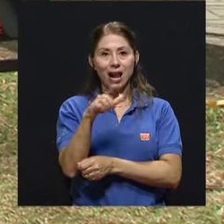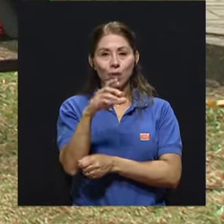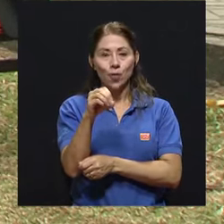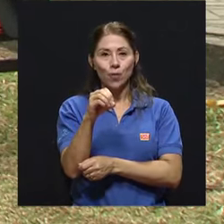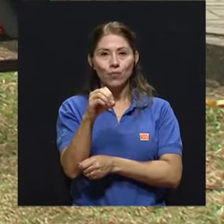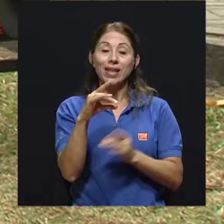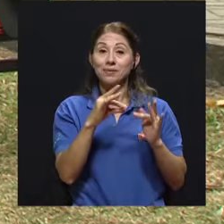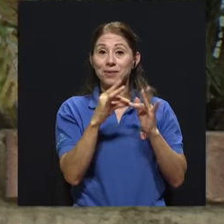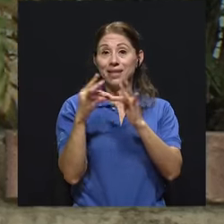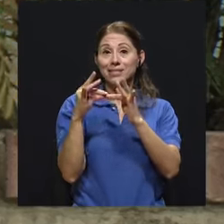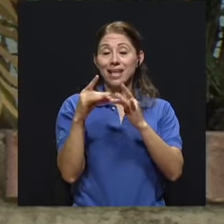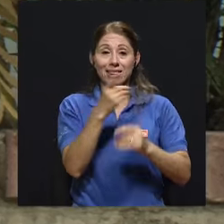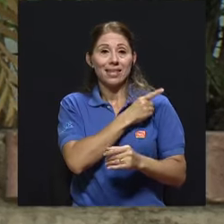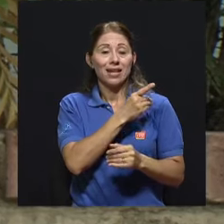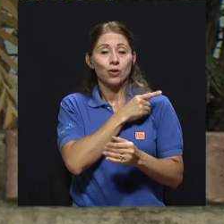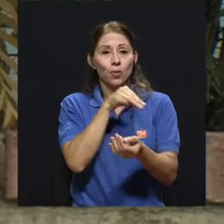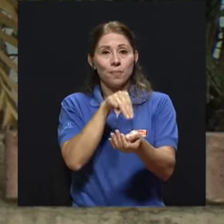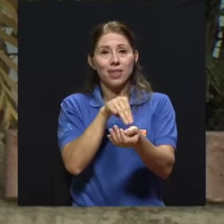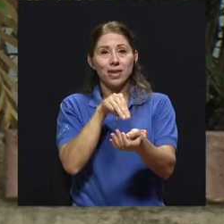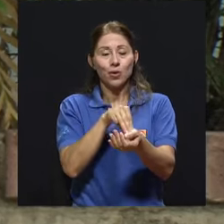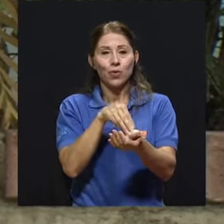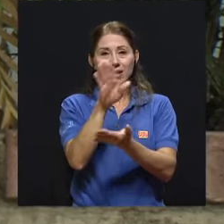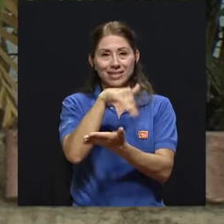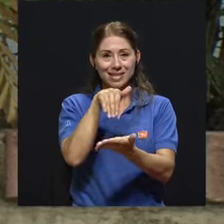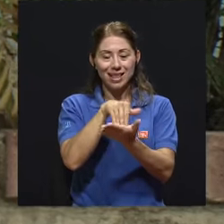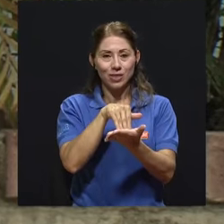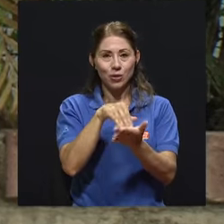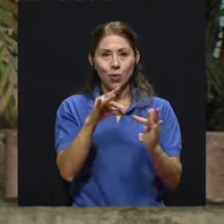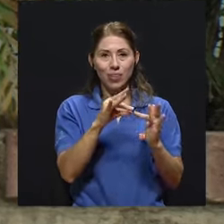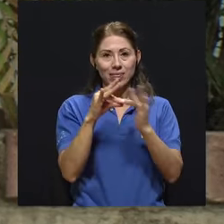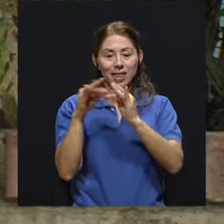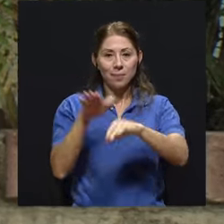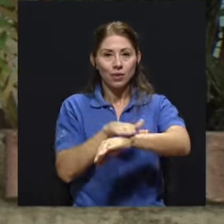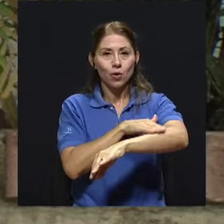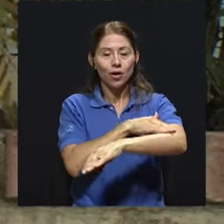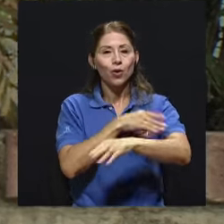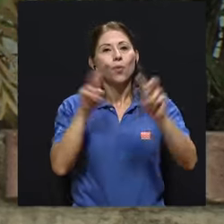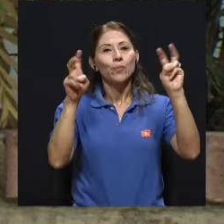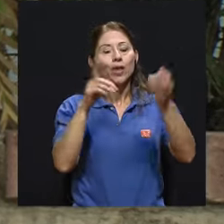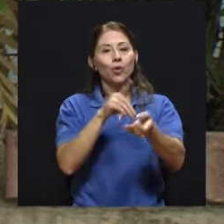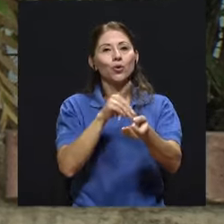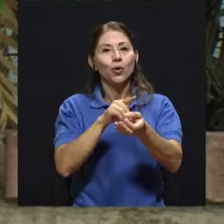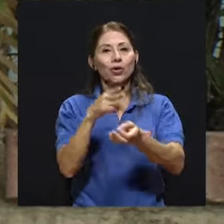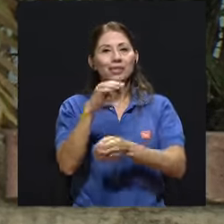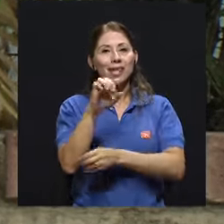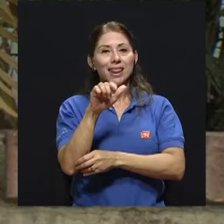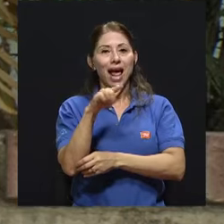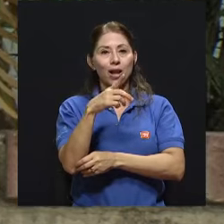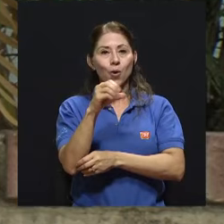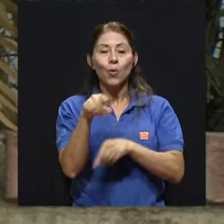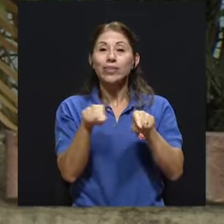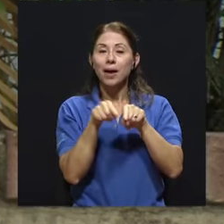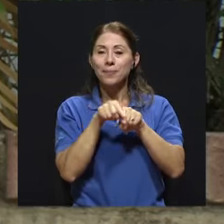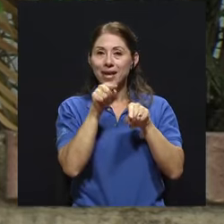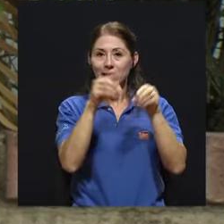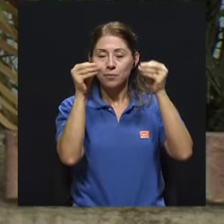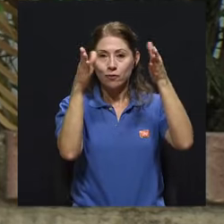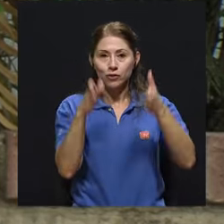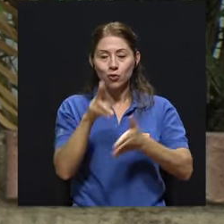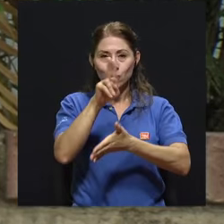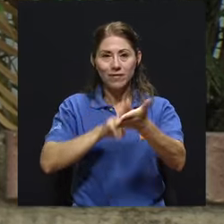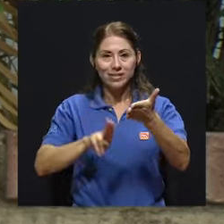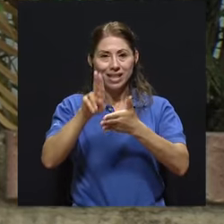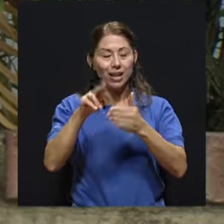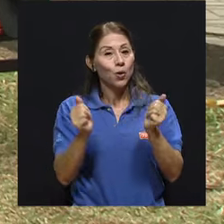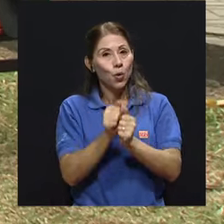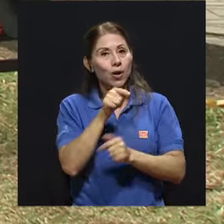del Centro Dermatológico Doctores Hidalgo y profesor catedrático universitario. Y con él vamos profundizando más sobre estos temas, Saúl. Y hay muchas